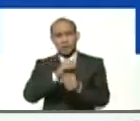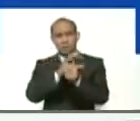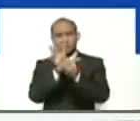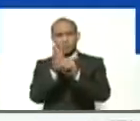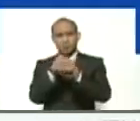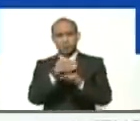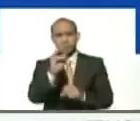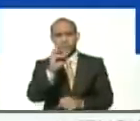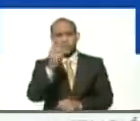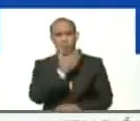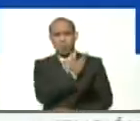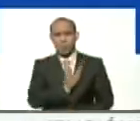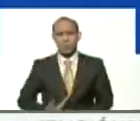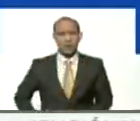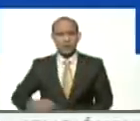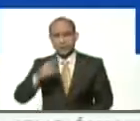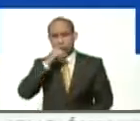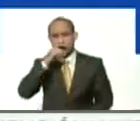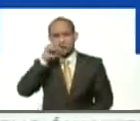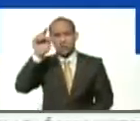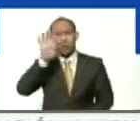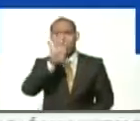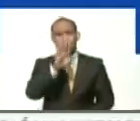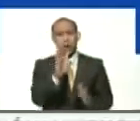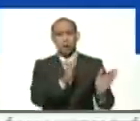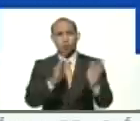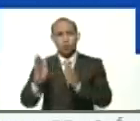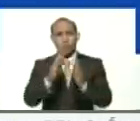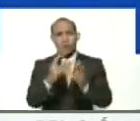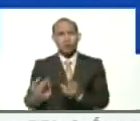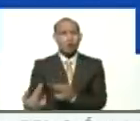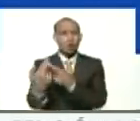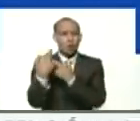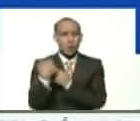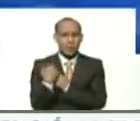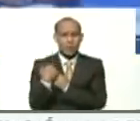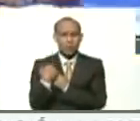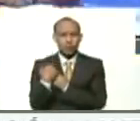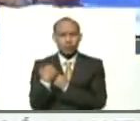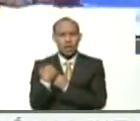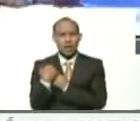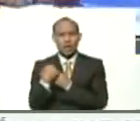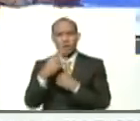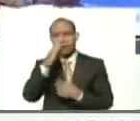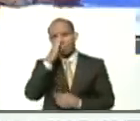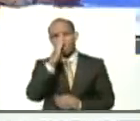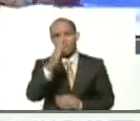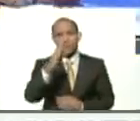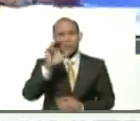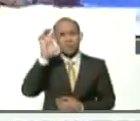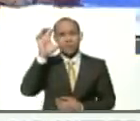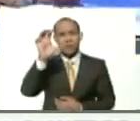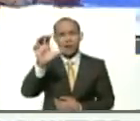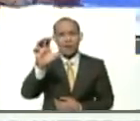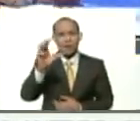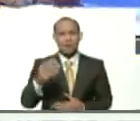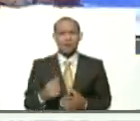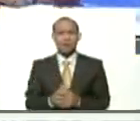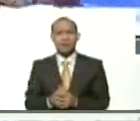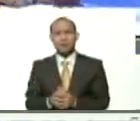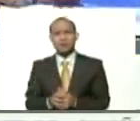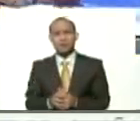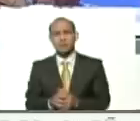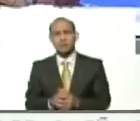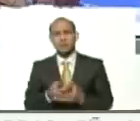presidente nicolás maduro el 4 de marzo responsablemente se dirigió al país para informar que